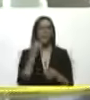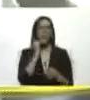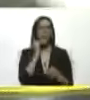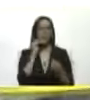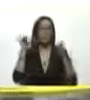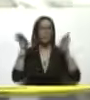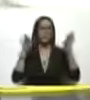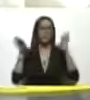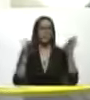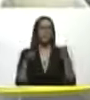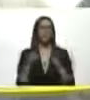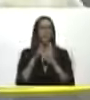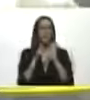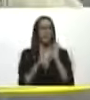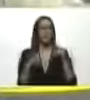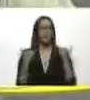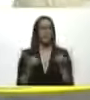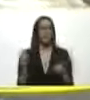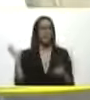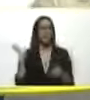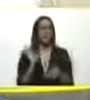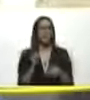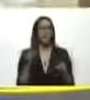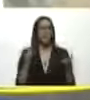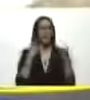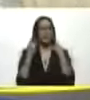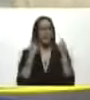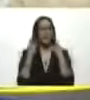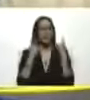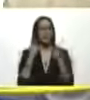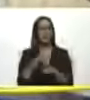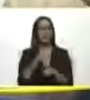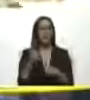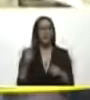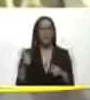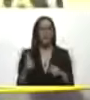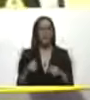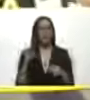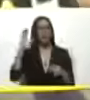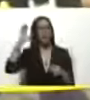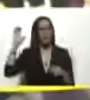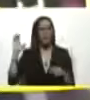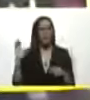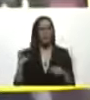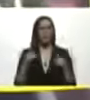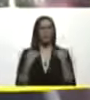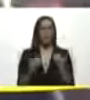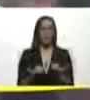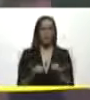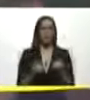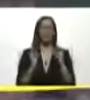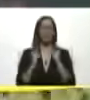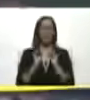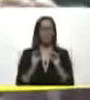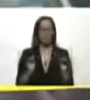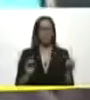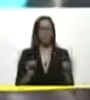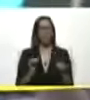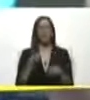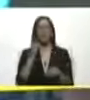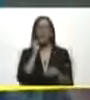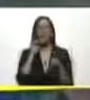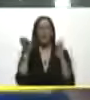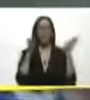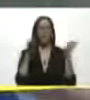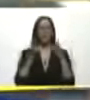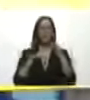programa que ya se ha venido activando en cada uno de los estados ahora anunciamos el juventud liceísta que